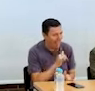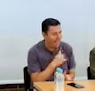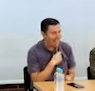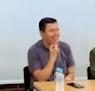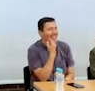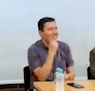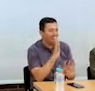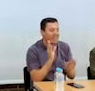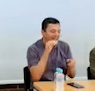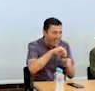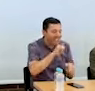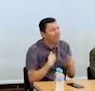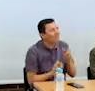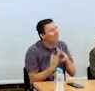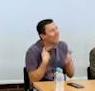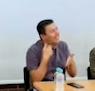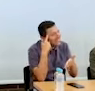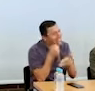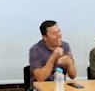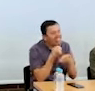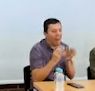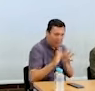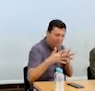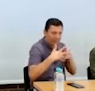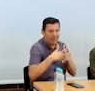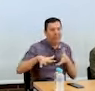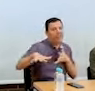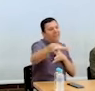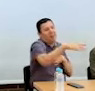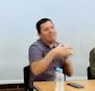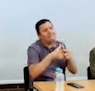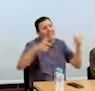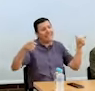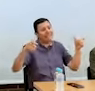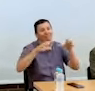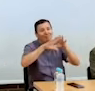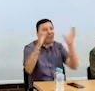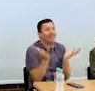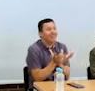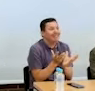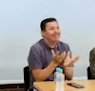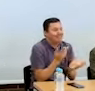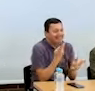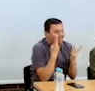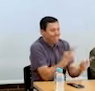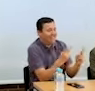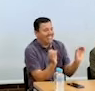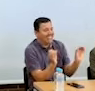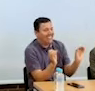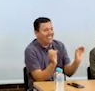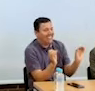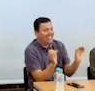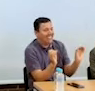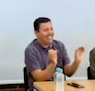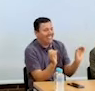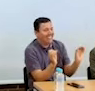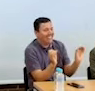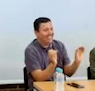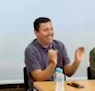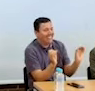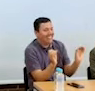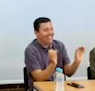cómo esta epistemología sorda ha surgido y nos permite a nosotros visibilizarnos dentro de